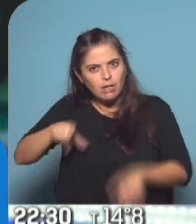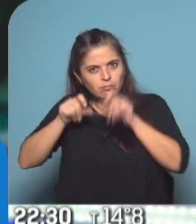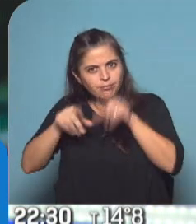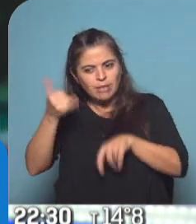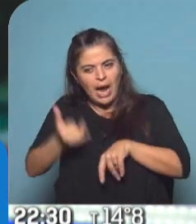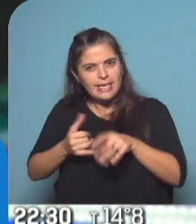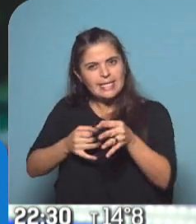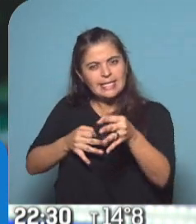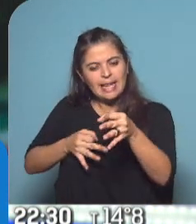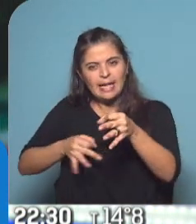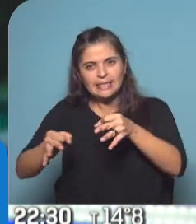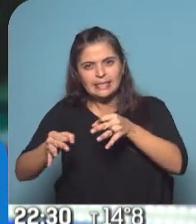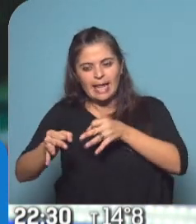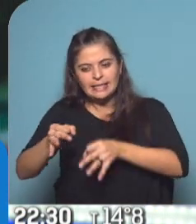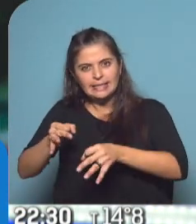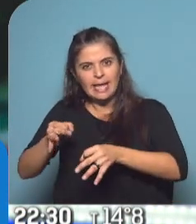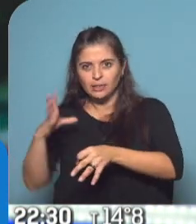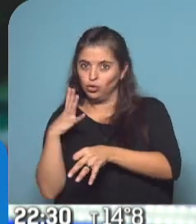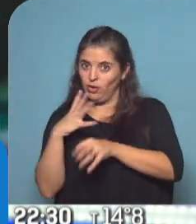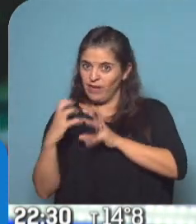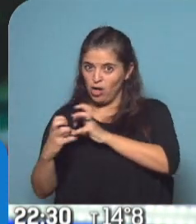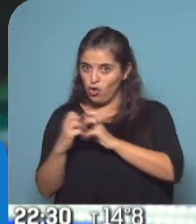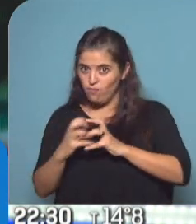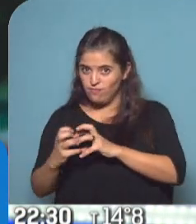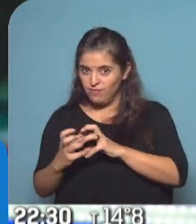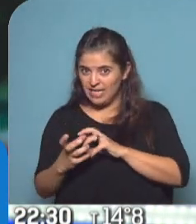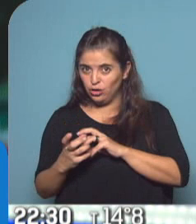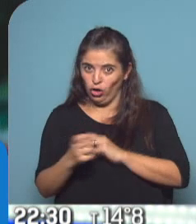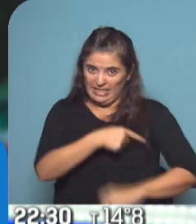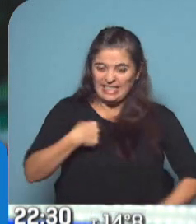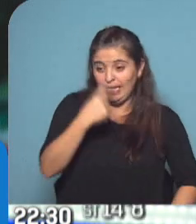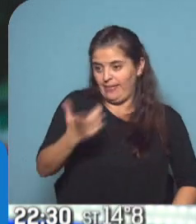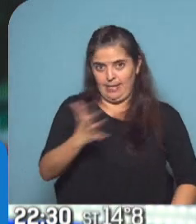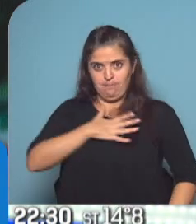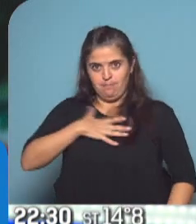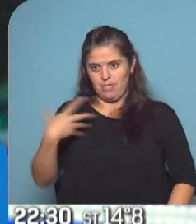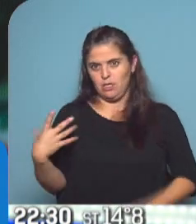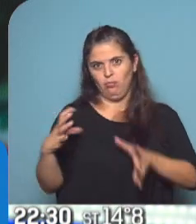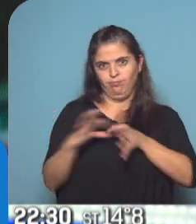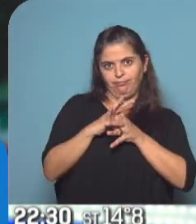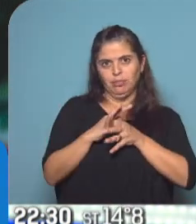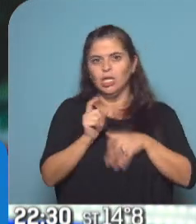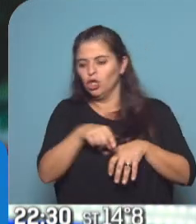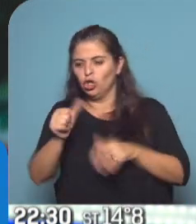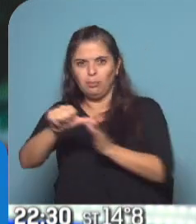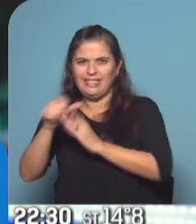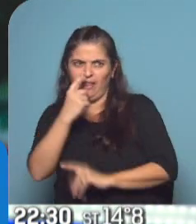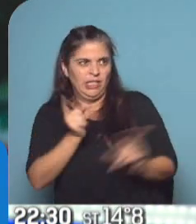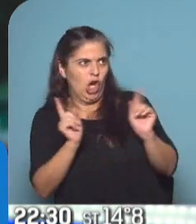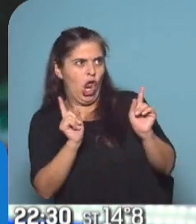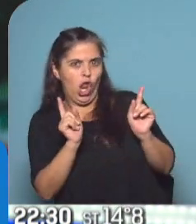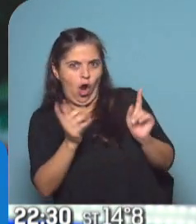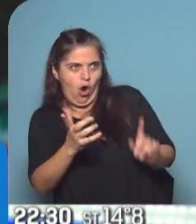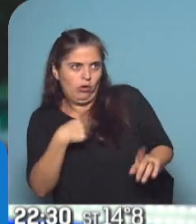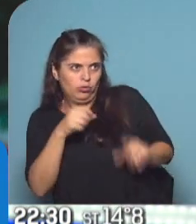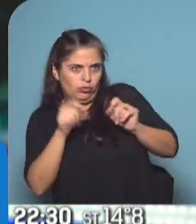o territorios en disputa que china sostiene que son suyos bueno hay otros países que aliados parcialmente de eeuu que